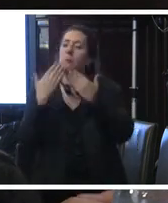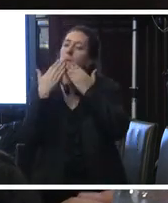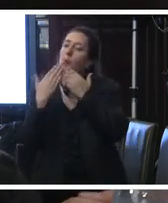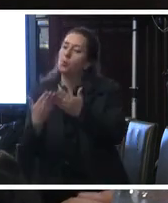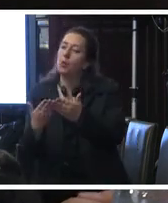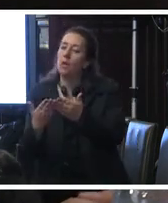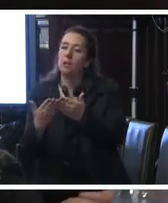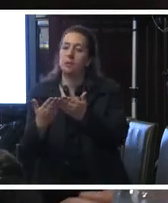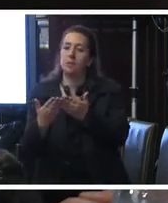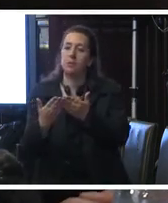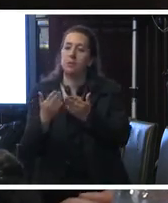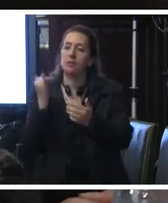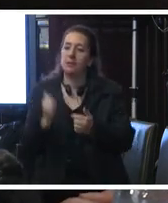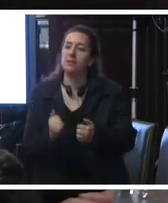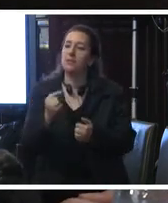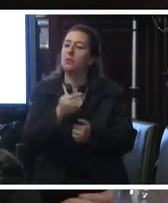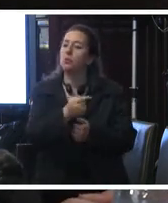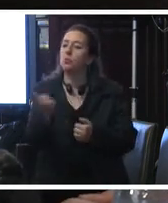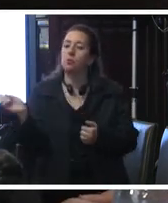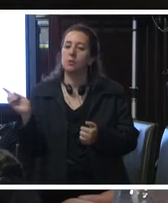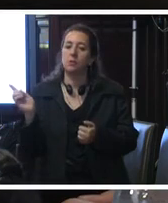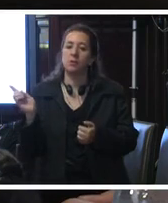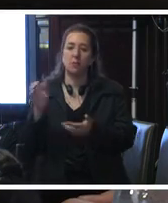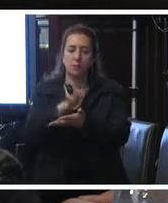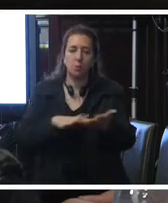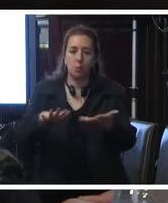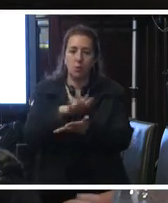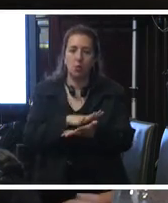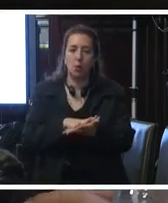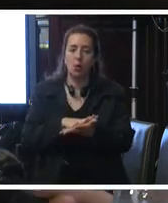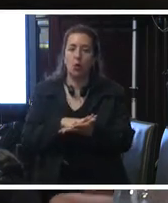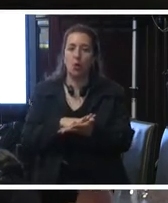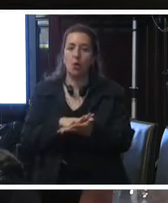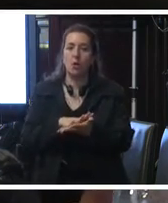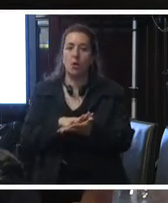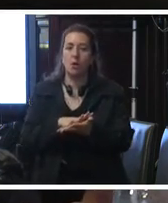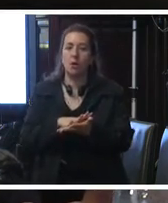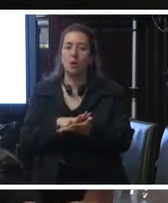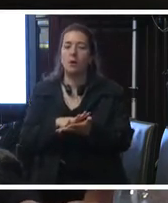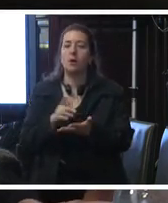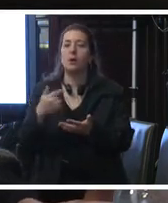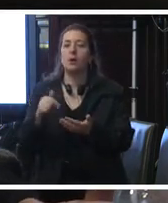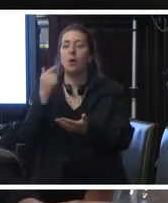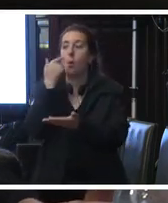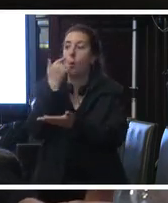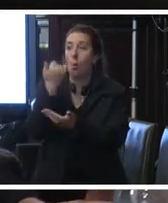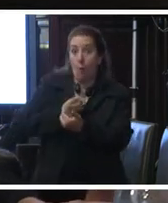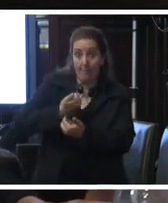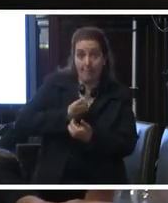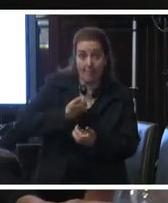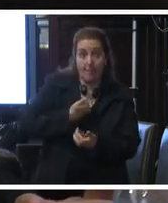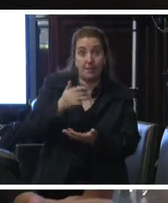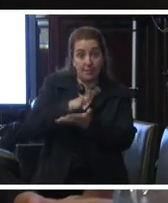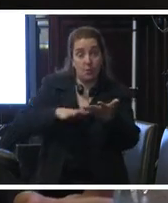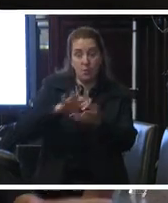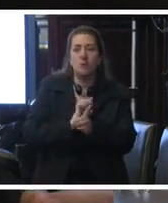preguntarles si todas estas situaciones que nos han expuesto